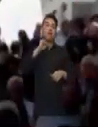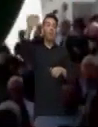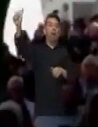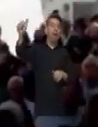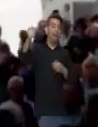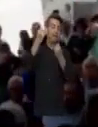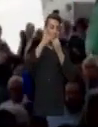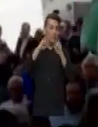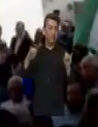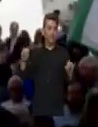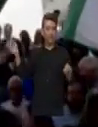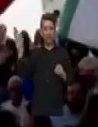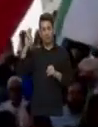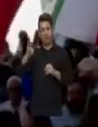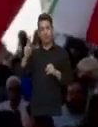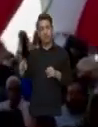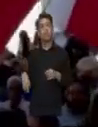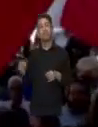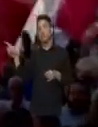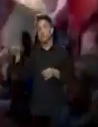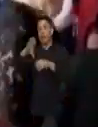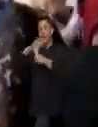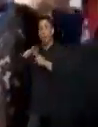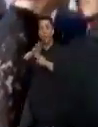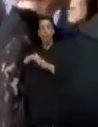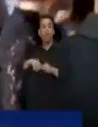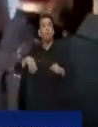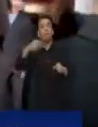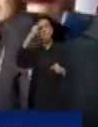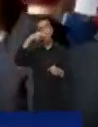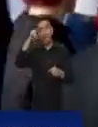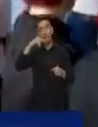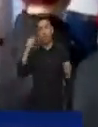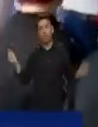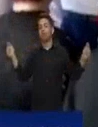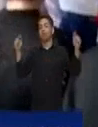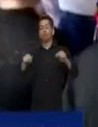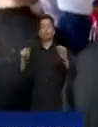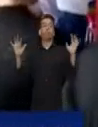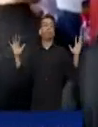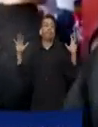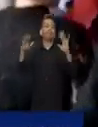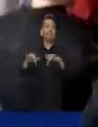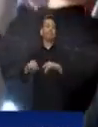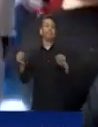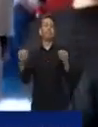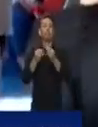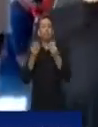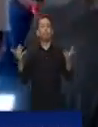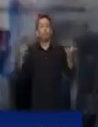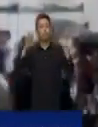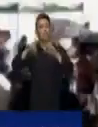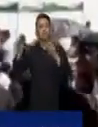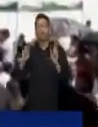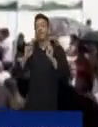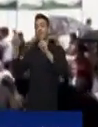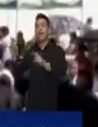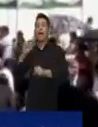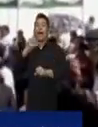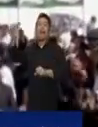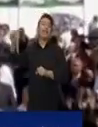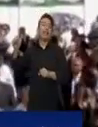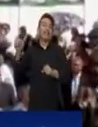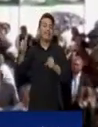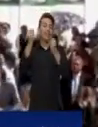La Embajada de México fue el punto de reunión para cientos de personas que asistieron al esperado grito de independencia. La